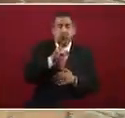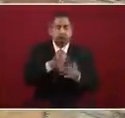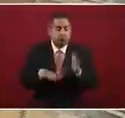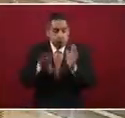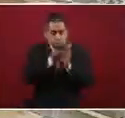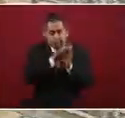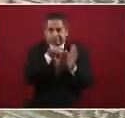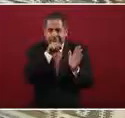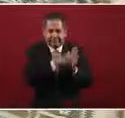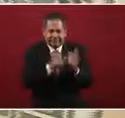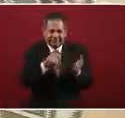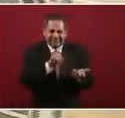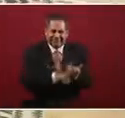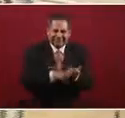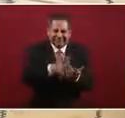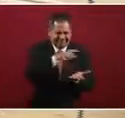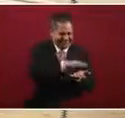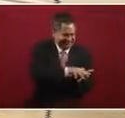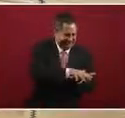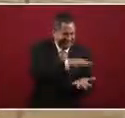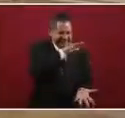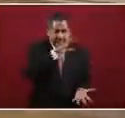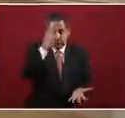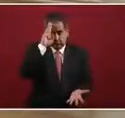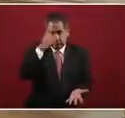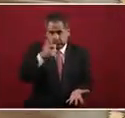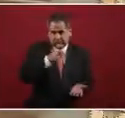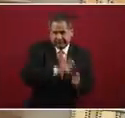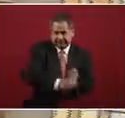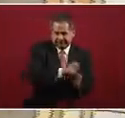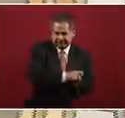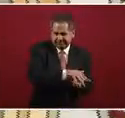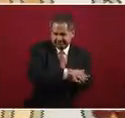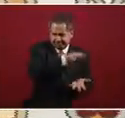estaba el famoso numerario o el famoso efectivo,